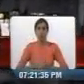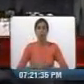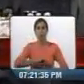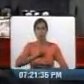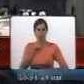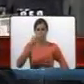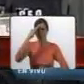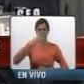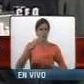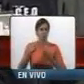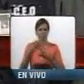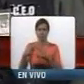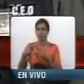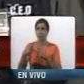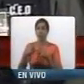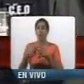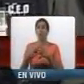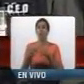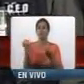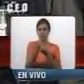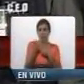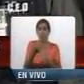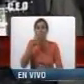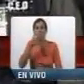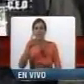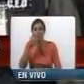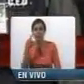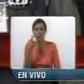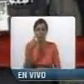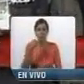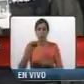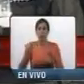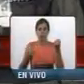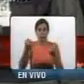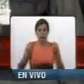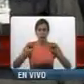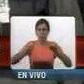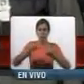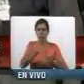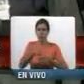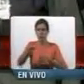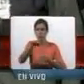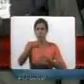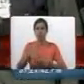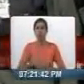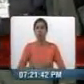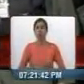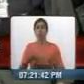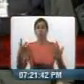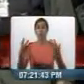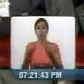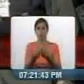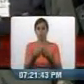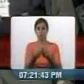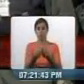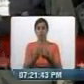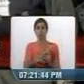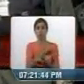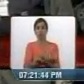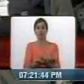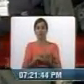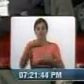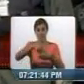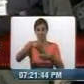Estratégico Operacional, haciendo labores de vigilancia y patrullaje y garantizando con las fuerzas del orden interno